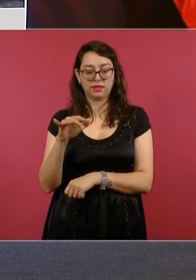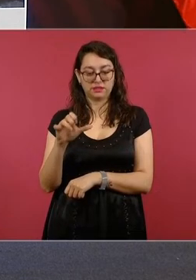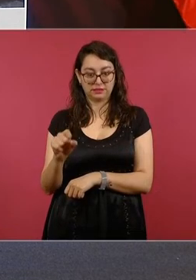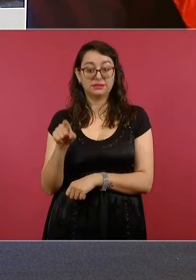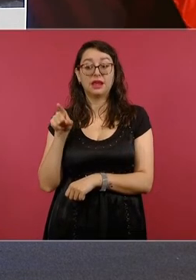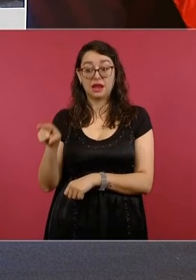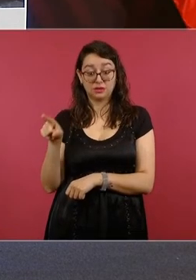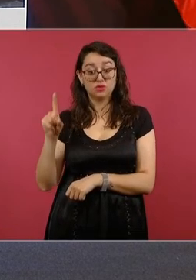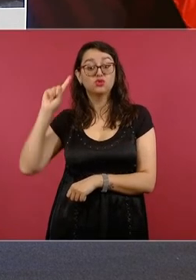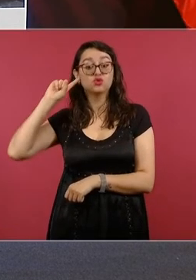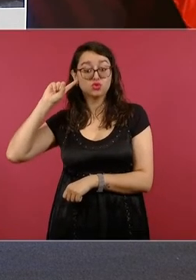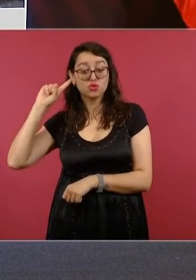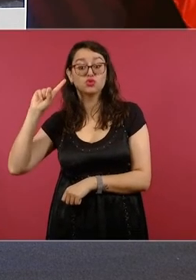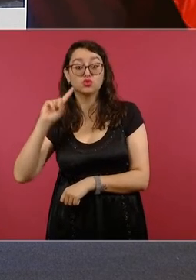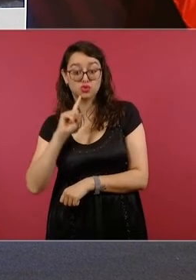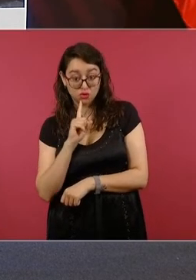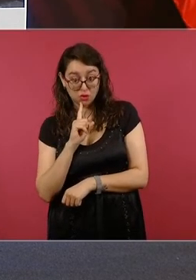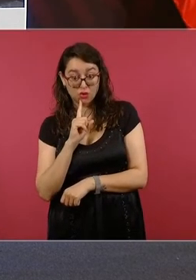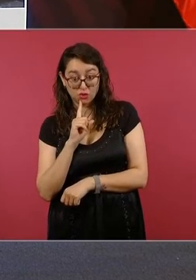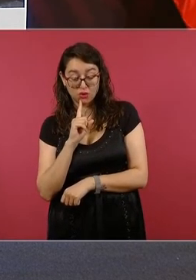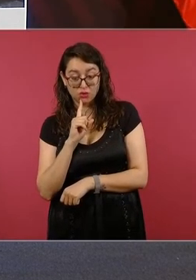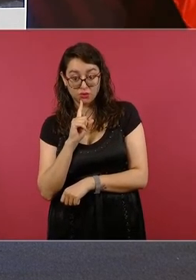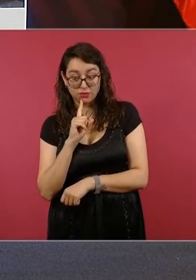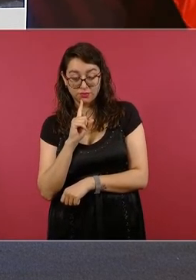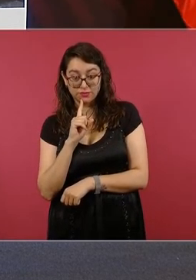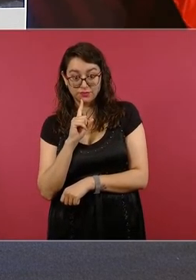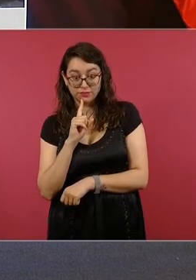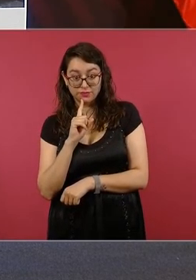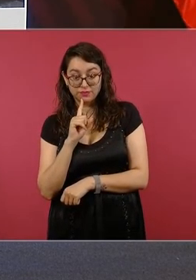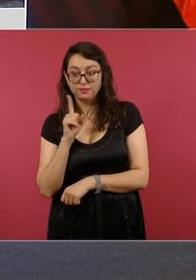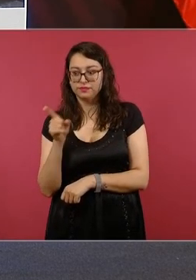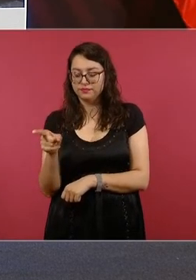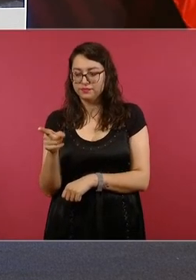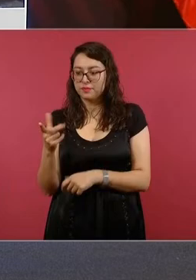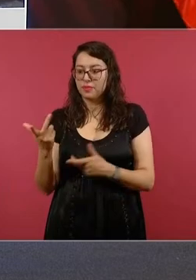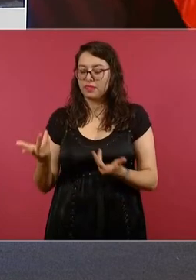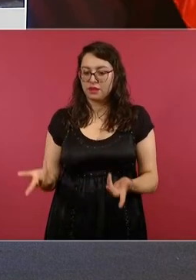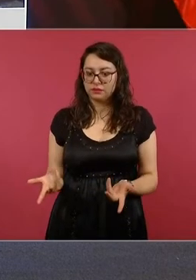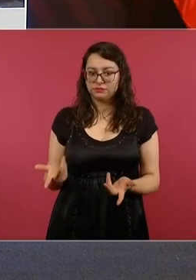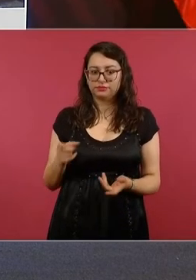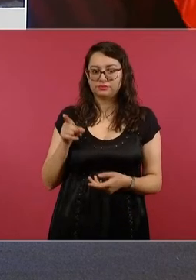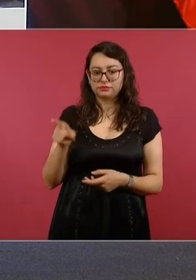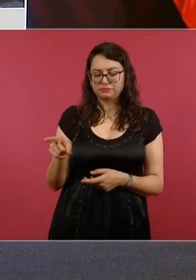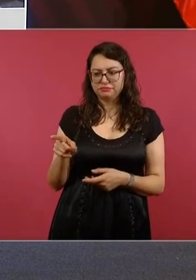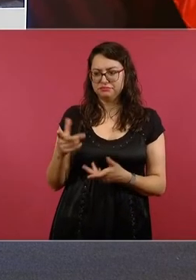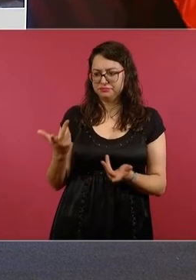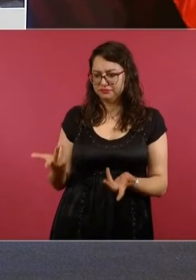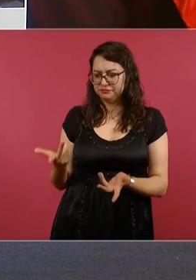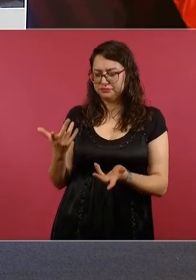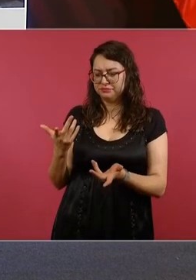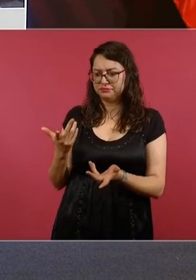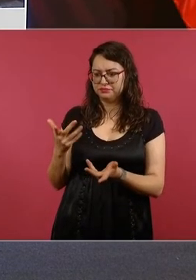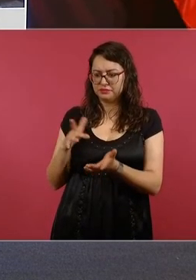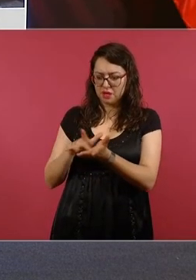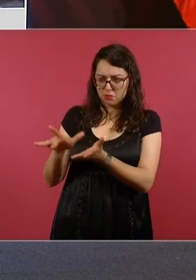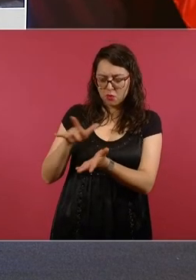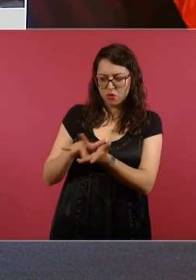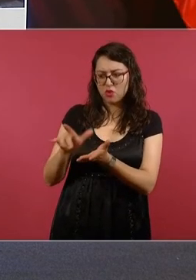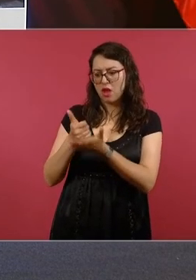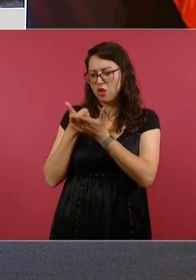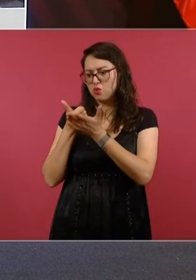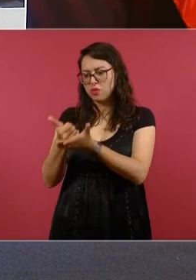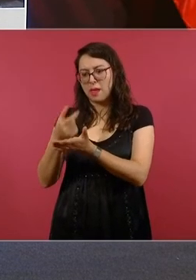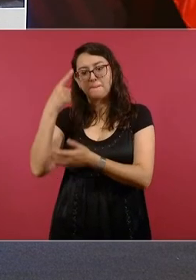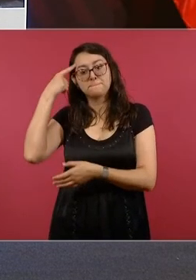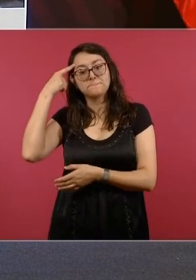sordera. Entonces le dio, como amistad, le dio dinero para que se curara su sordera, le financió esa curación, pero